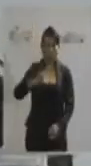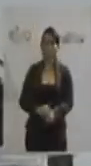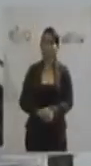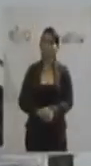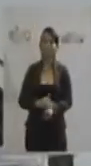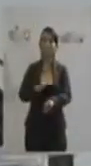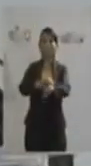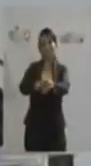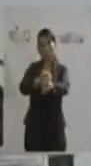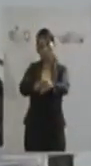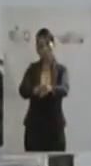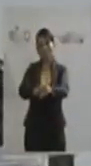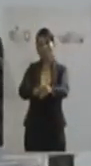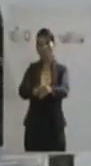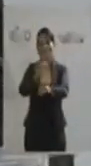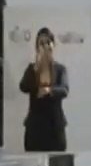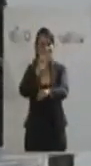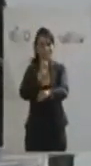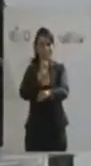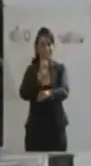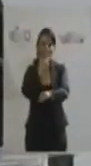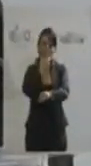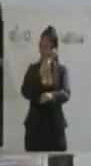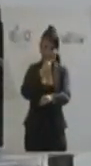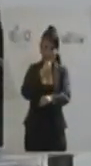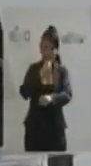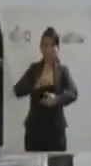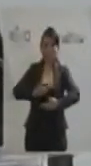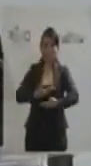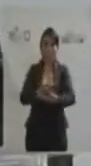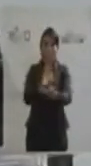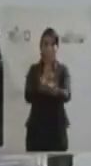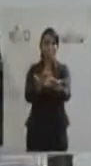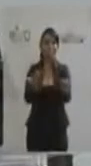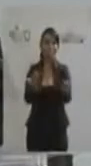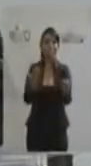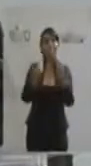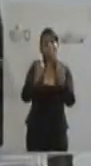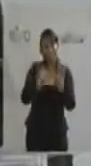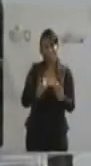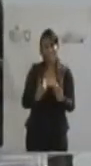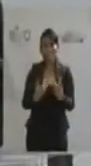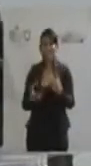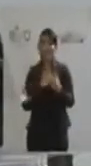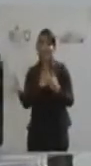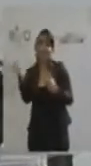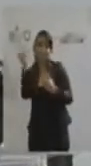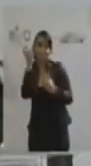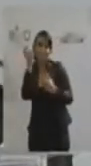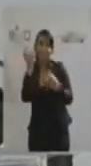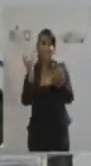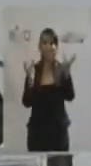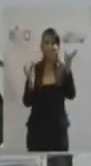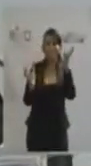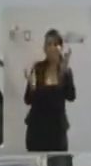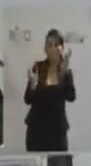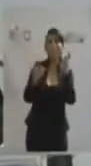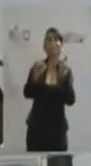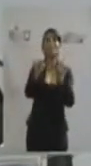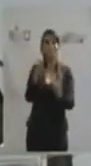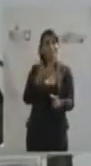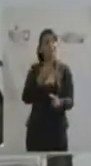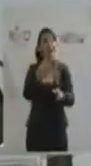Amigos, amigas, amigos, pues aquí estamos escuchando que los candidatos dicen que sí van a crear empleo,